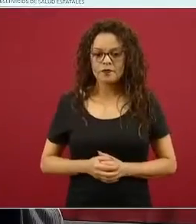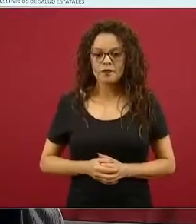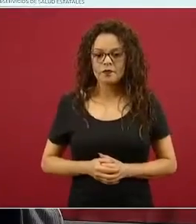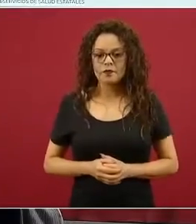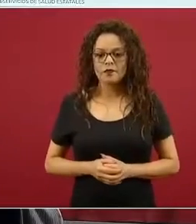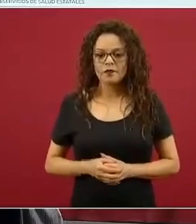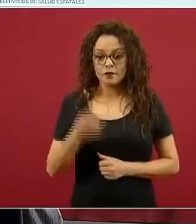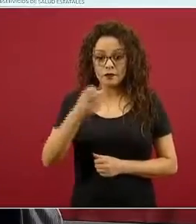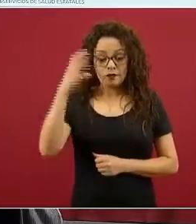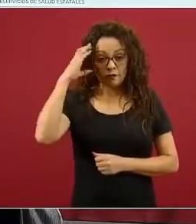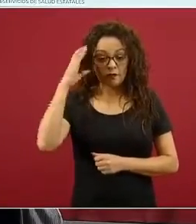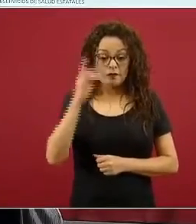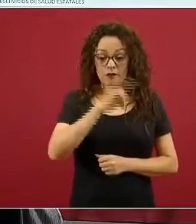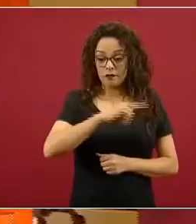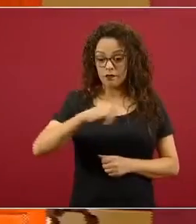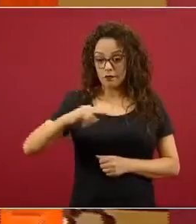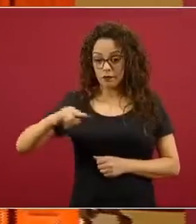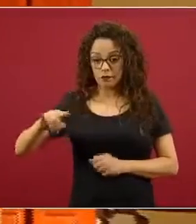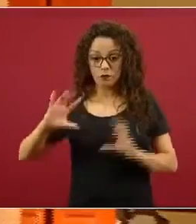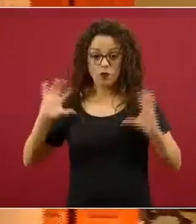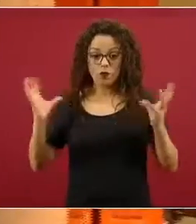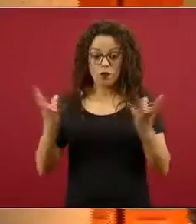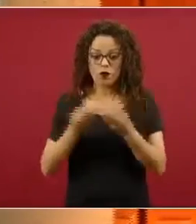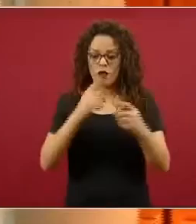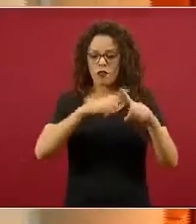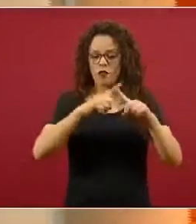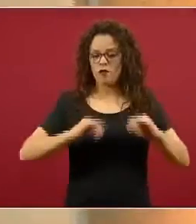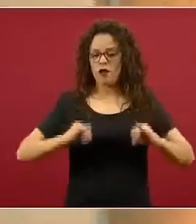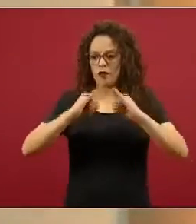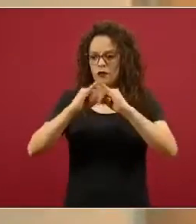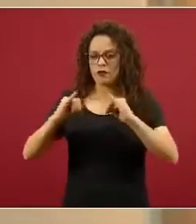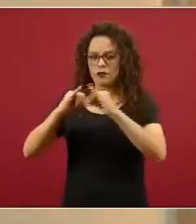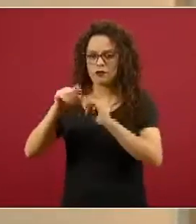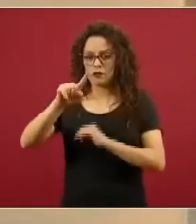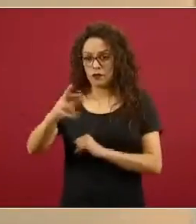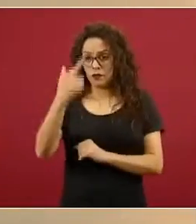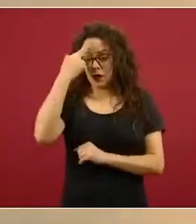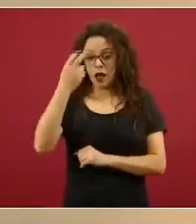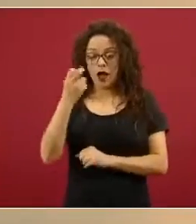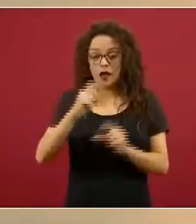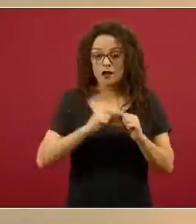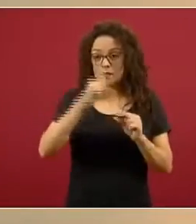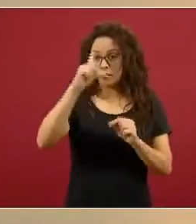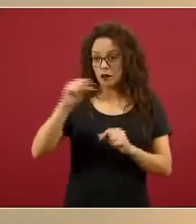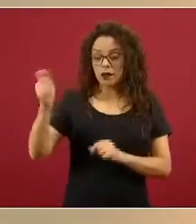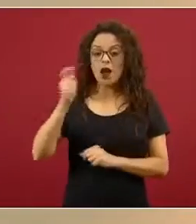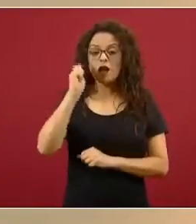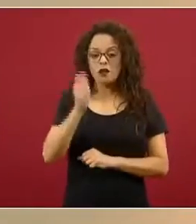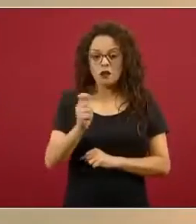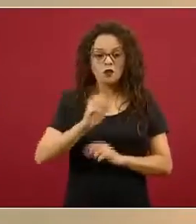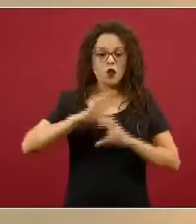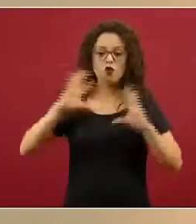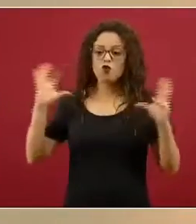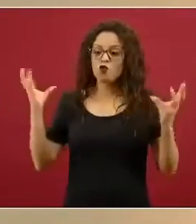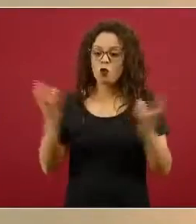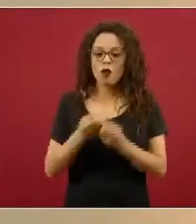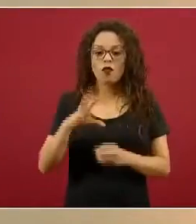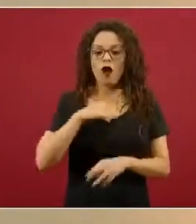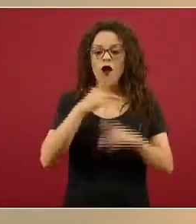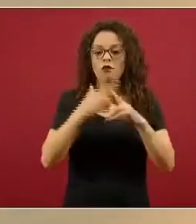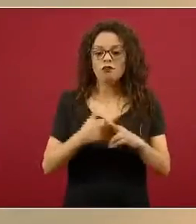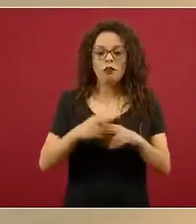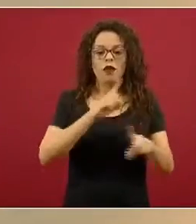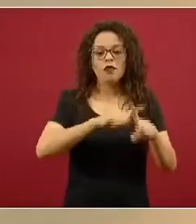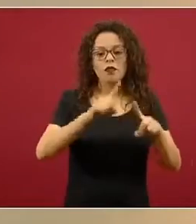están disponibles en todas las instituciones. También recuerden que esta gráfica está mostrando la disponibilidad total prácticamente de todas